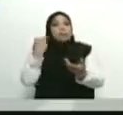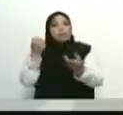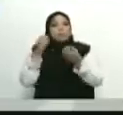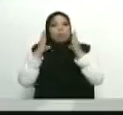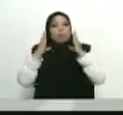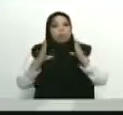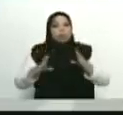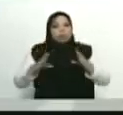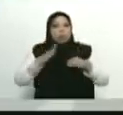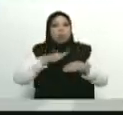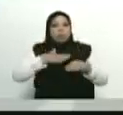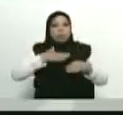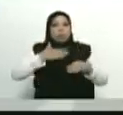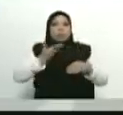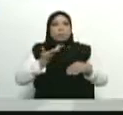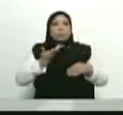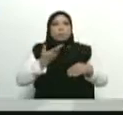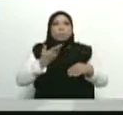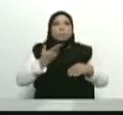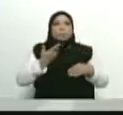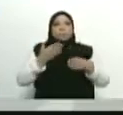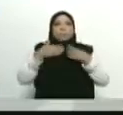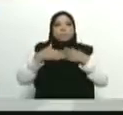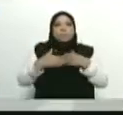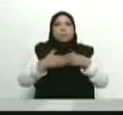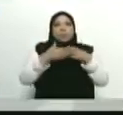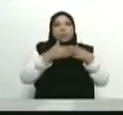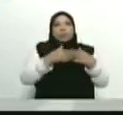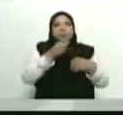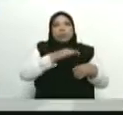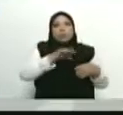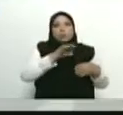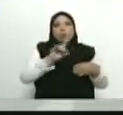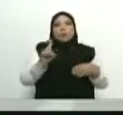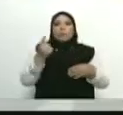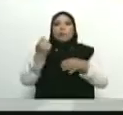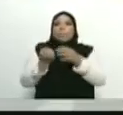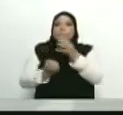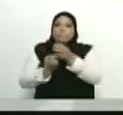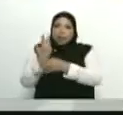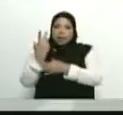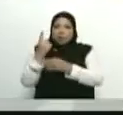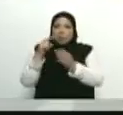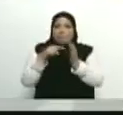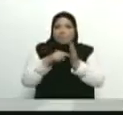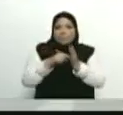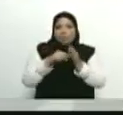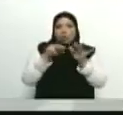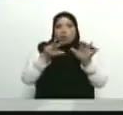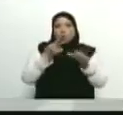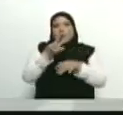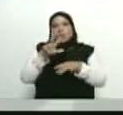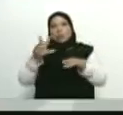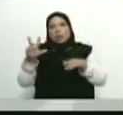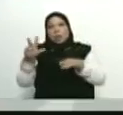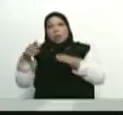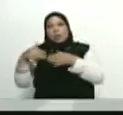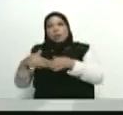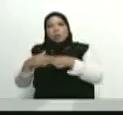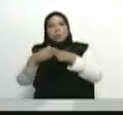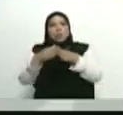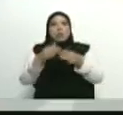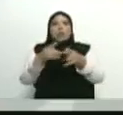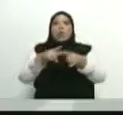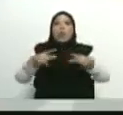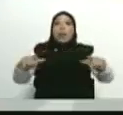condición posible. Haber ido al combate, presidente, como sucedió el 1 de mayo de 1823 en Isla Larga, o como pensó Padilla en